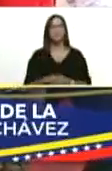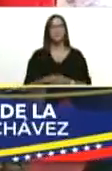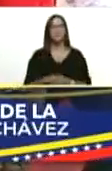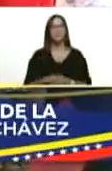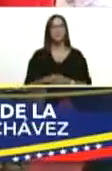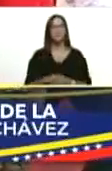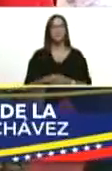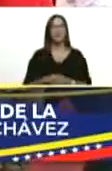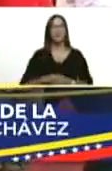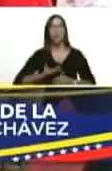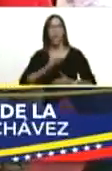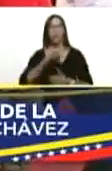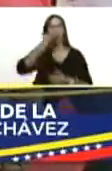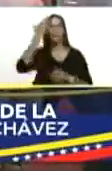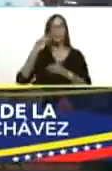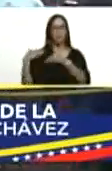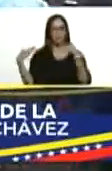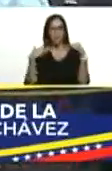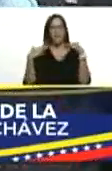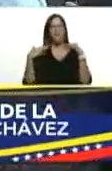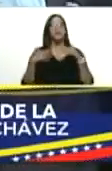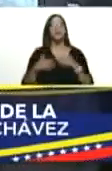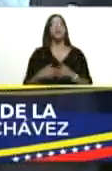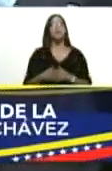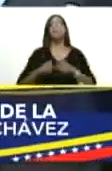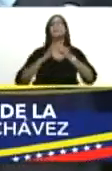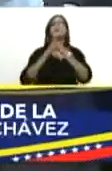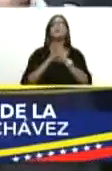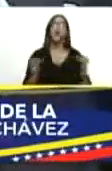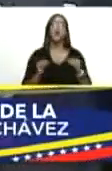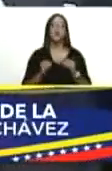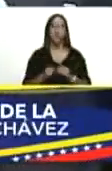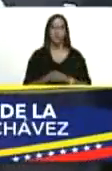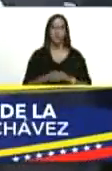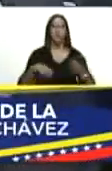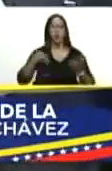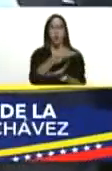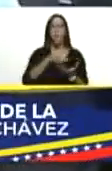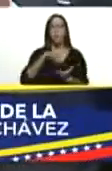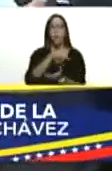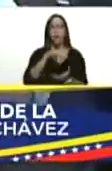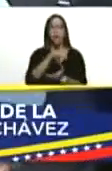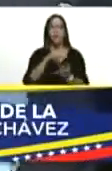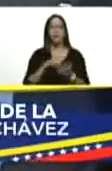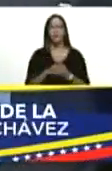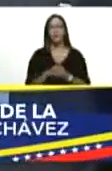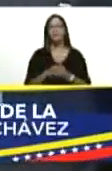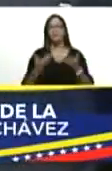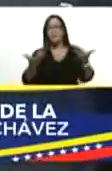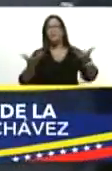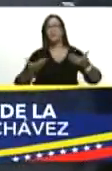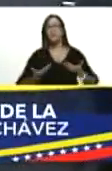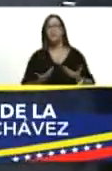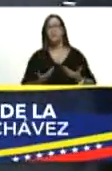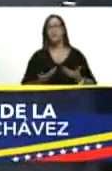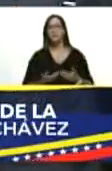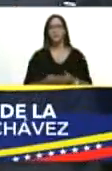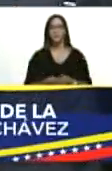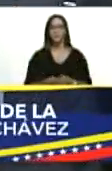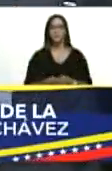y con espíritu de guerreros todas las adversidades y obstáculos.